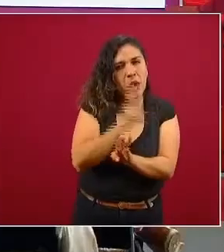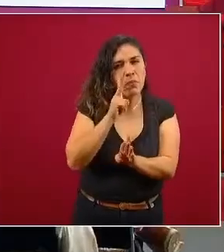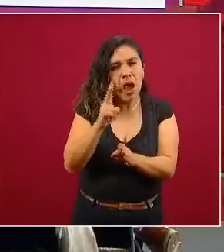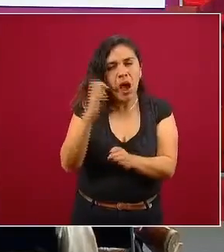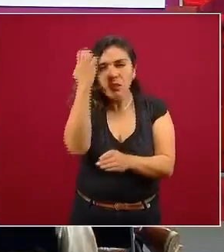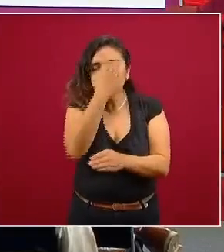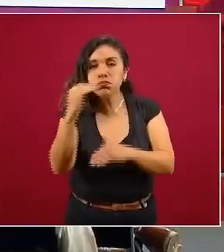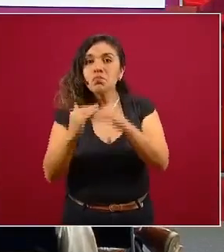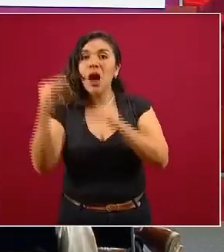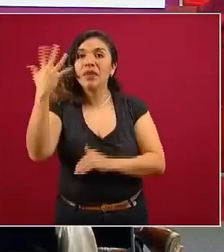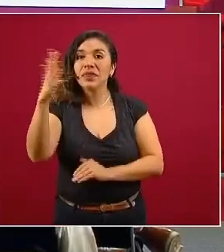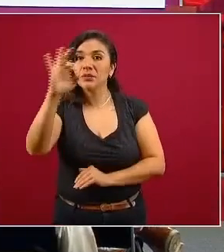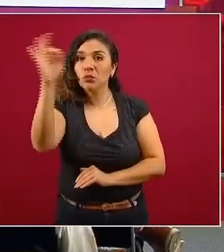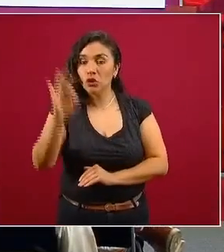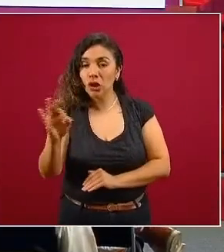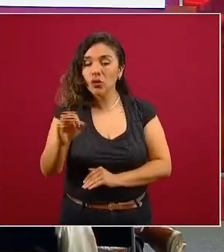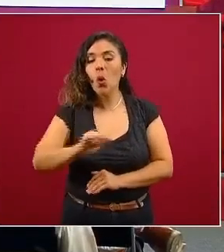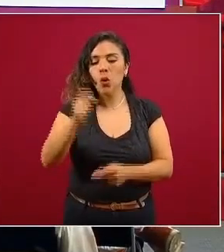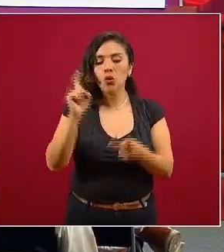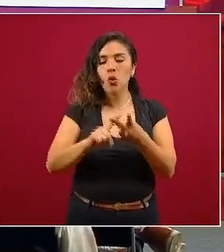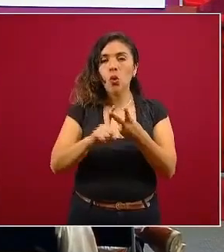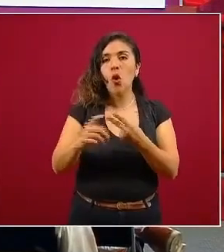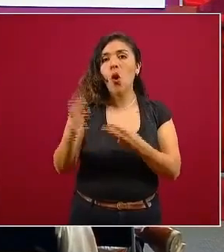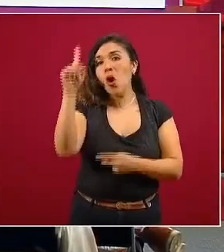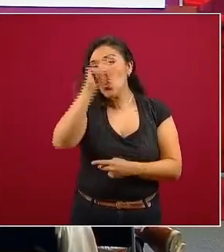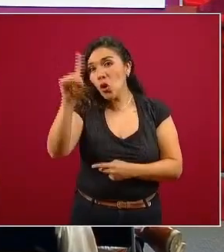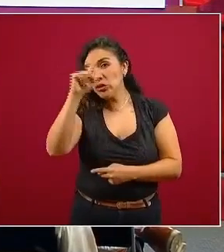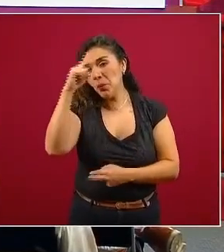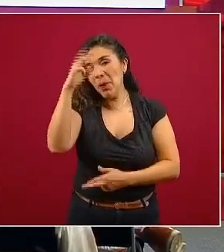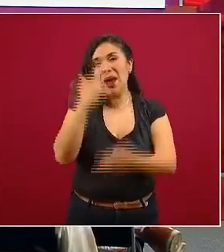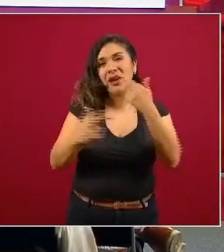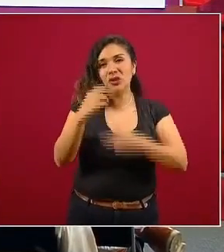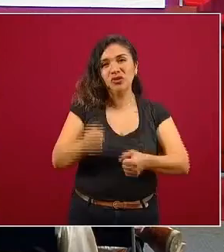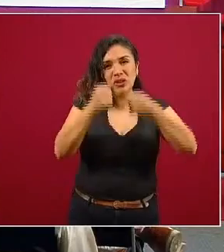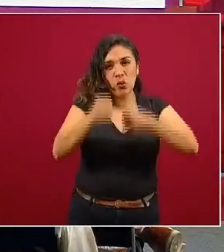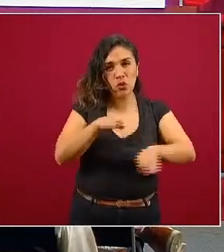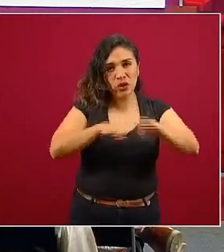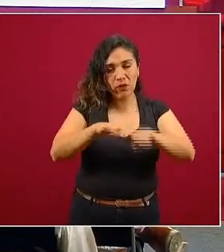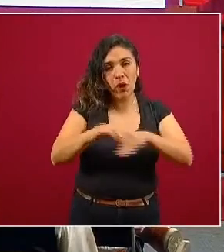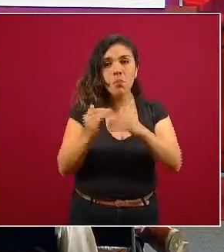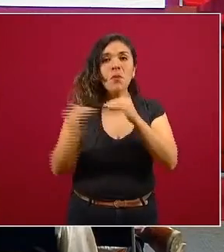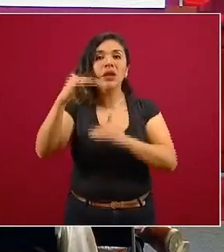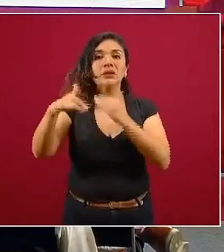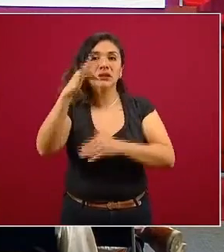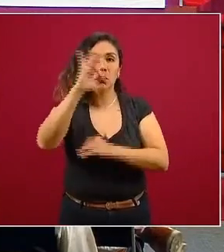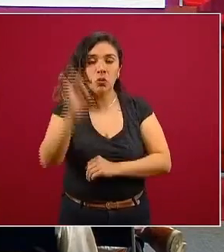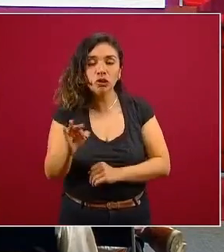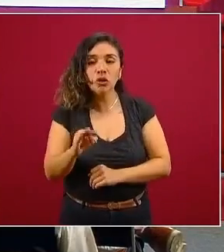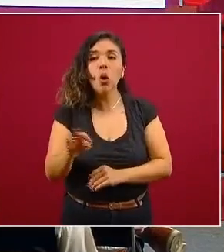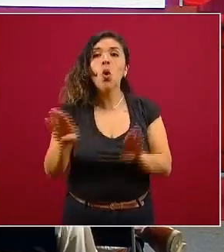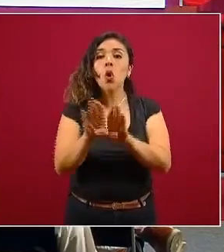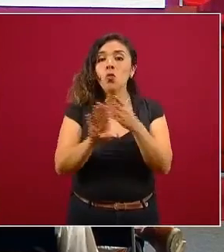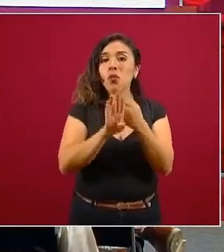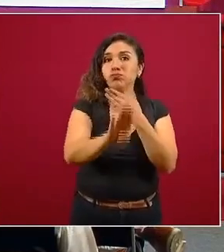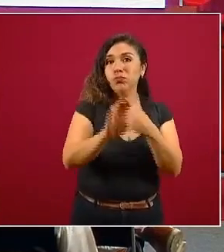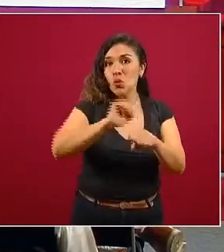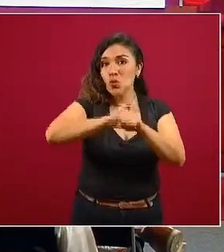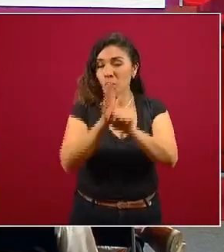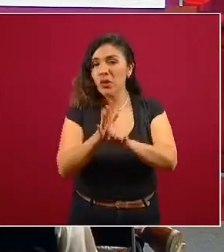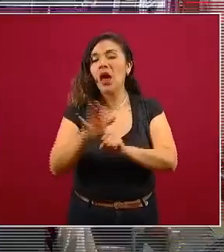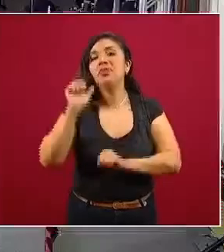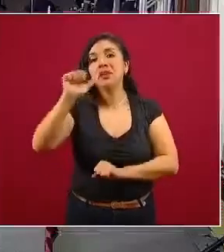un 10%, recomendaciones para un retorno al trabajo seguro 15%, todo sobre la prevención del COVID